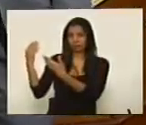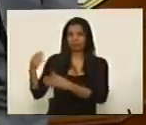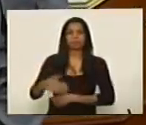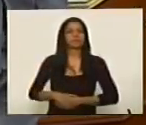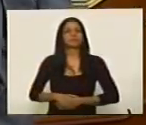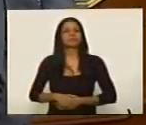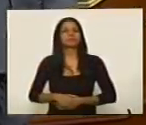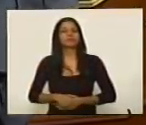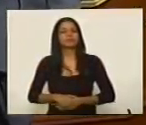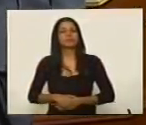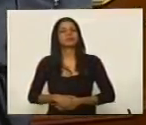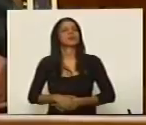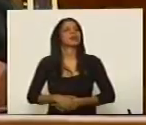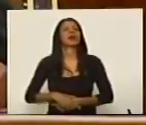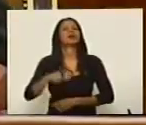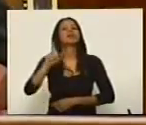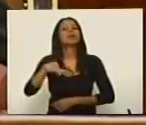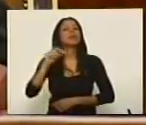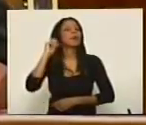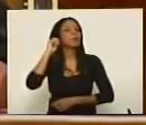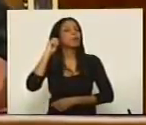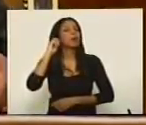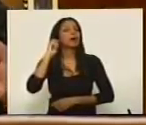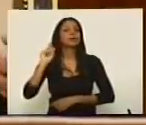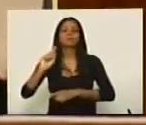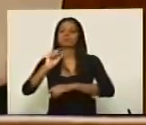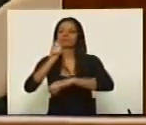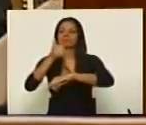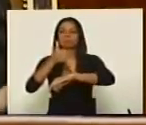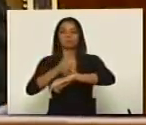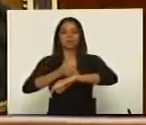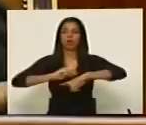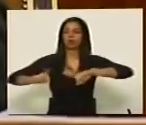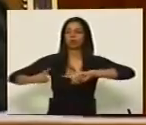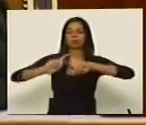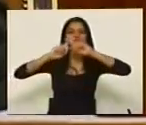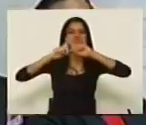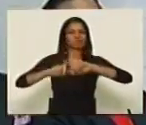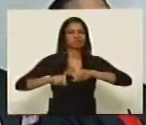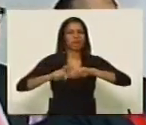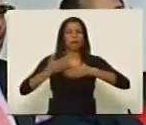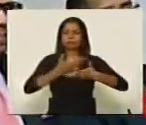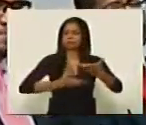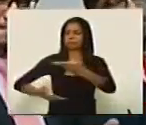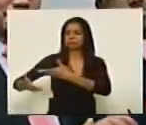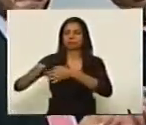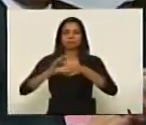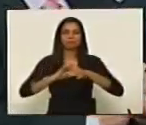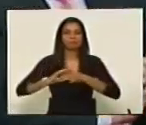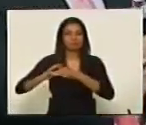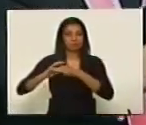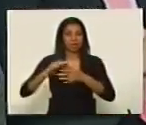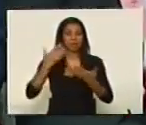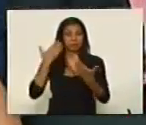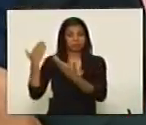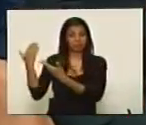Y se encuentra también Laura Carreño, la Directora de Relaciones Públicas de